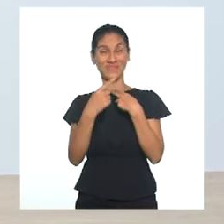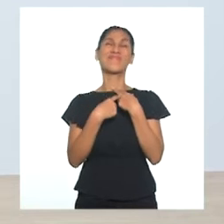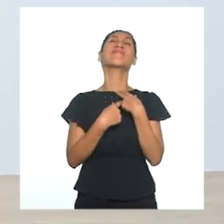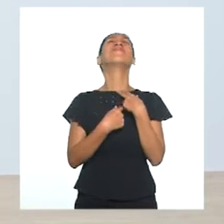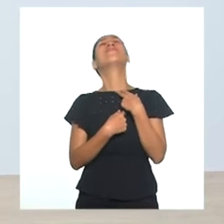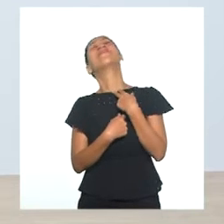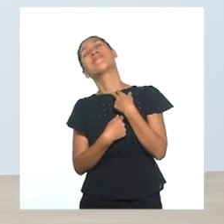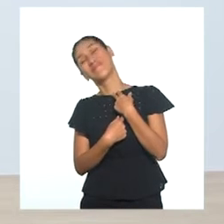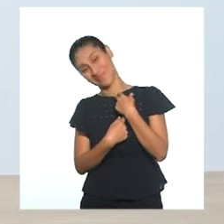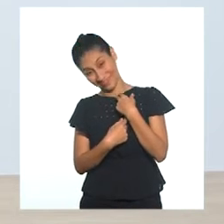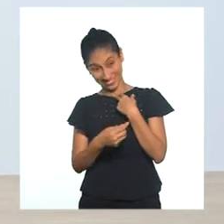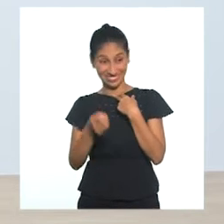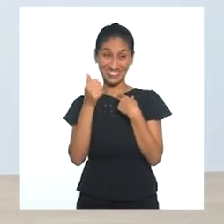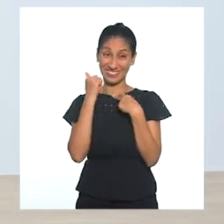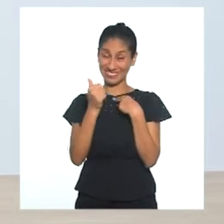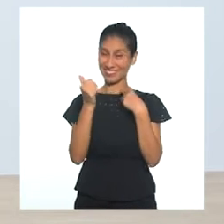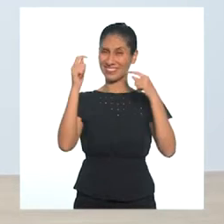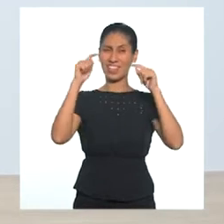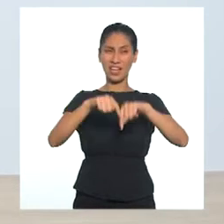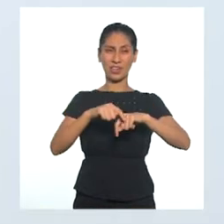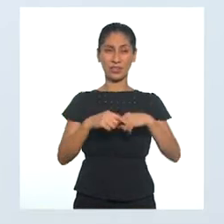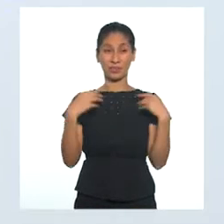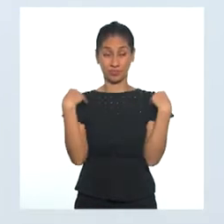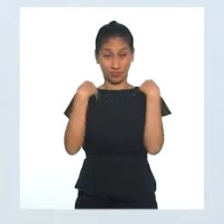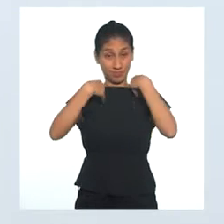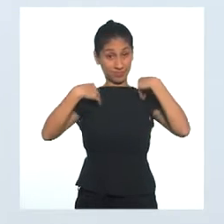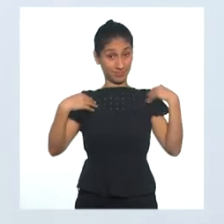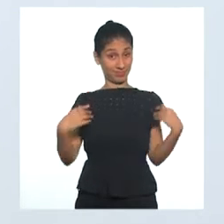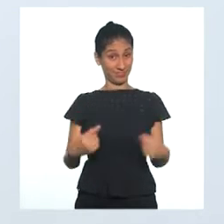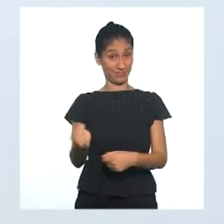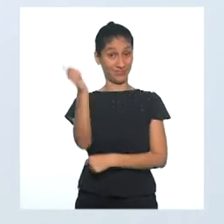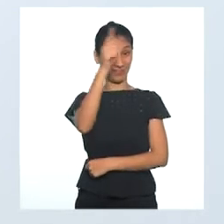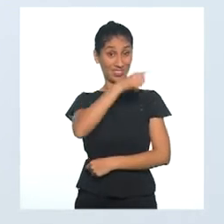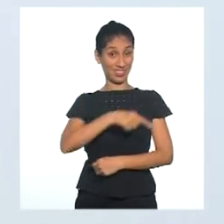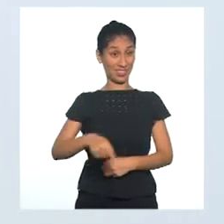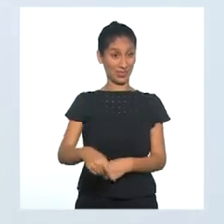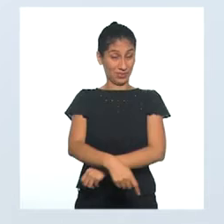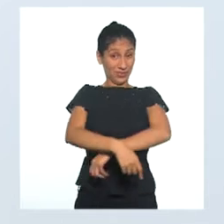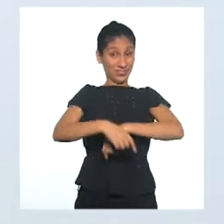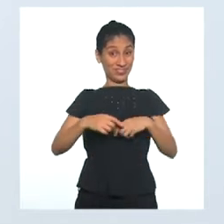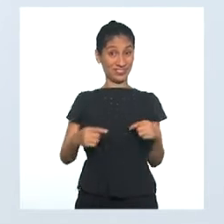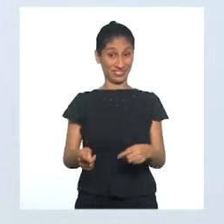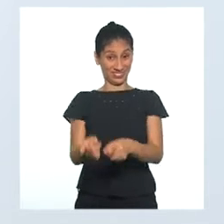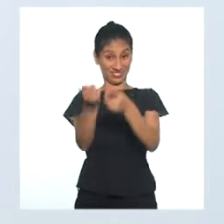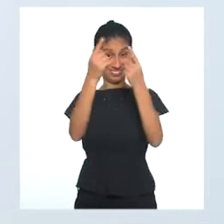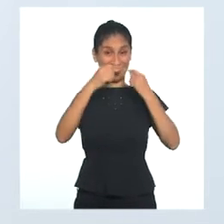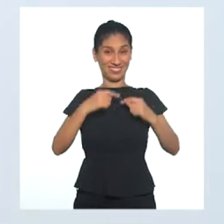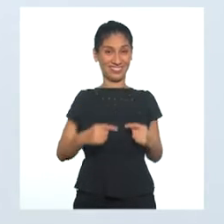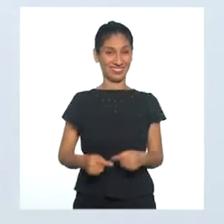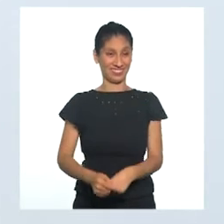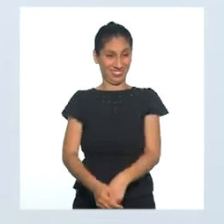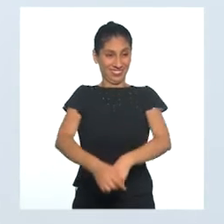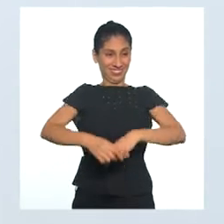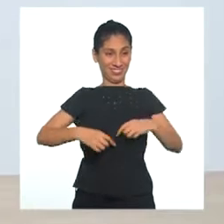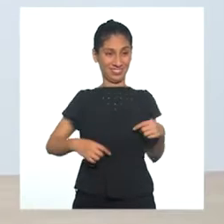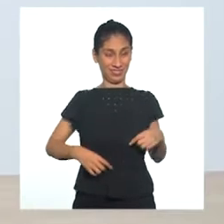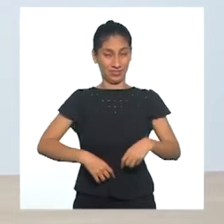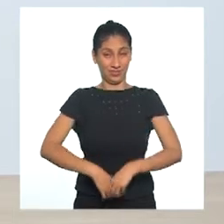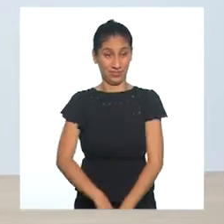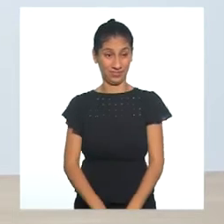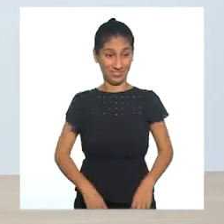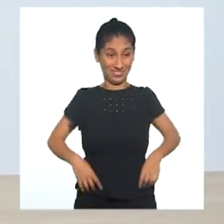lado. Muy bien, ahora seguimos haciendo círculos con nuestros hombros hacia atrás, ahora hacia